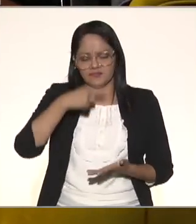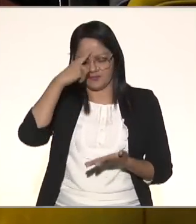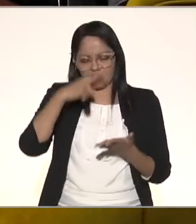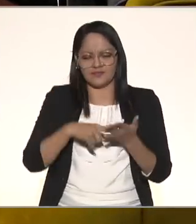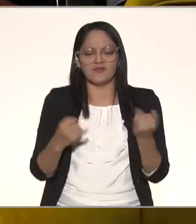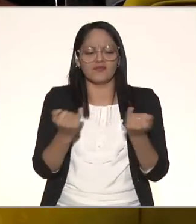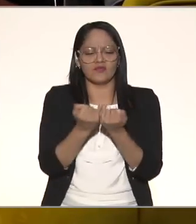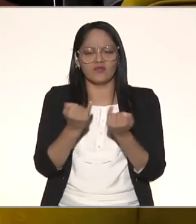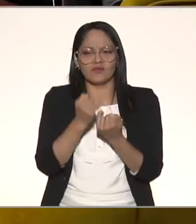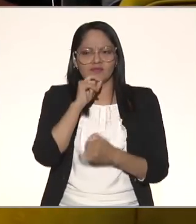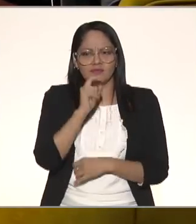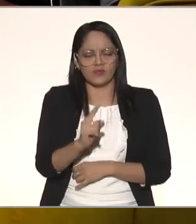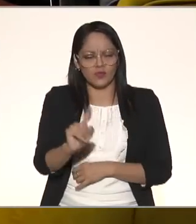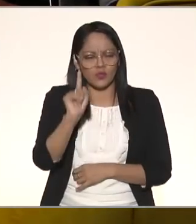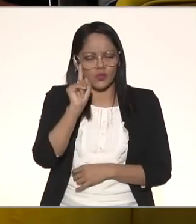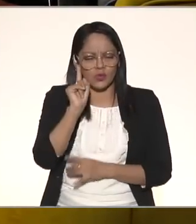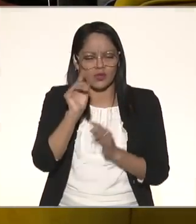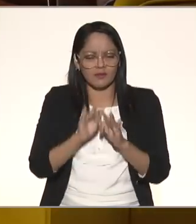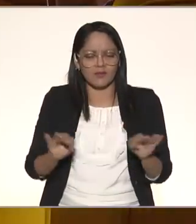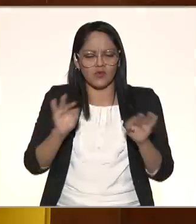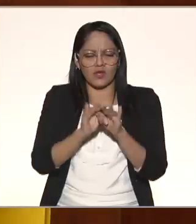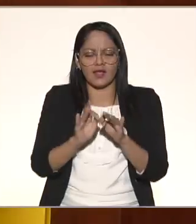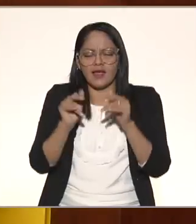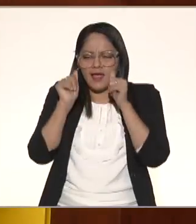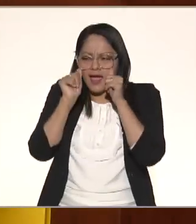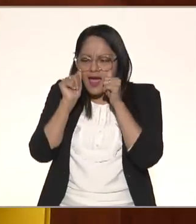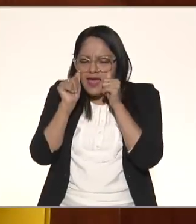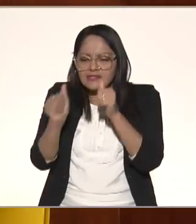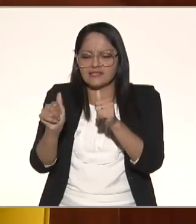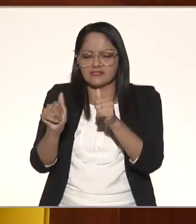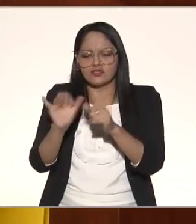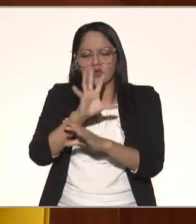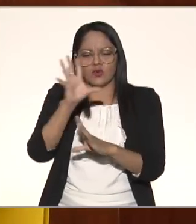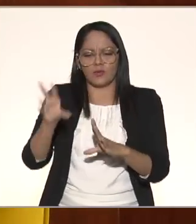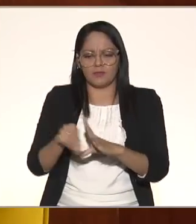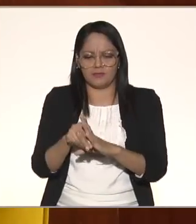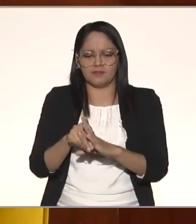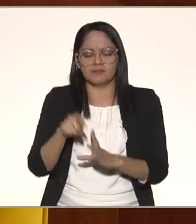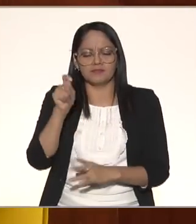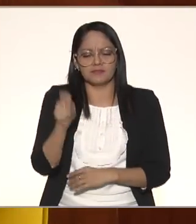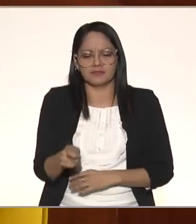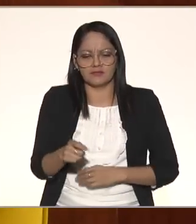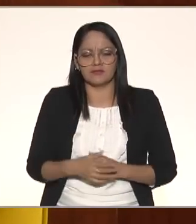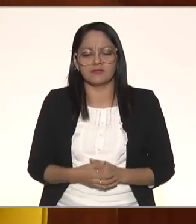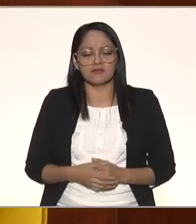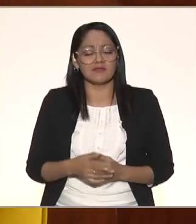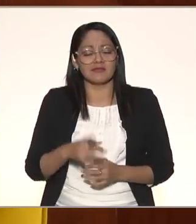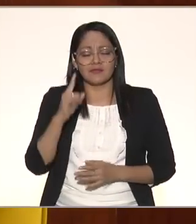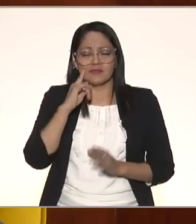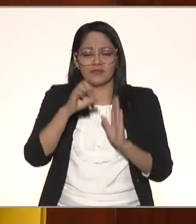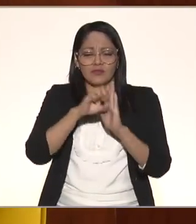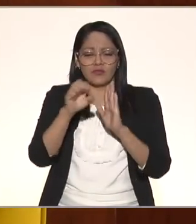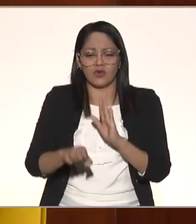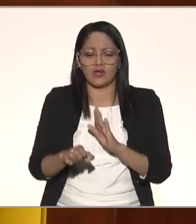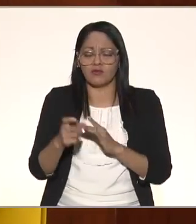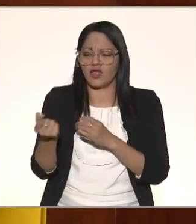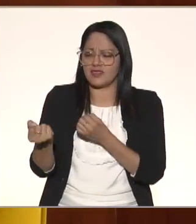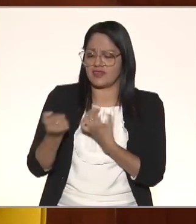también un punto de atención plena en esta cuestión es imposible no recibir